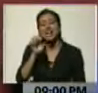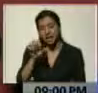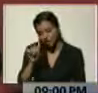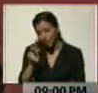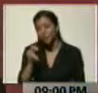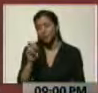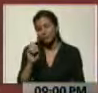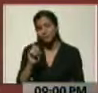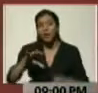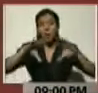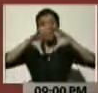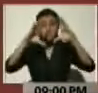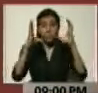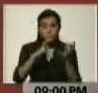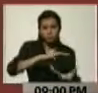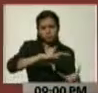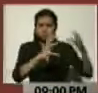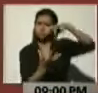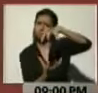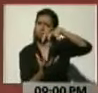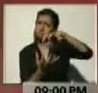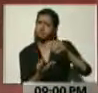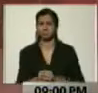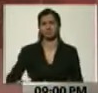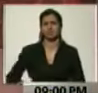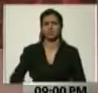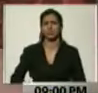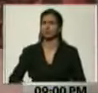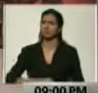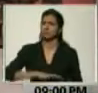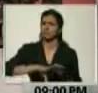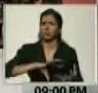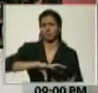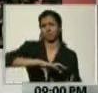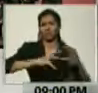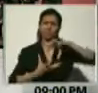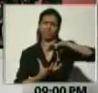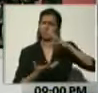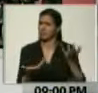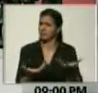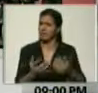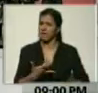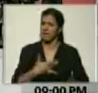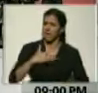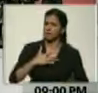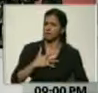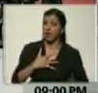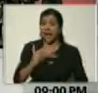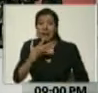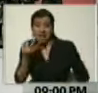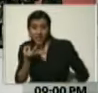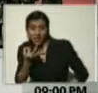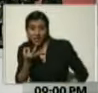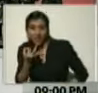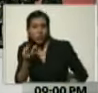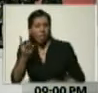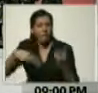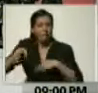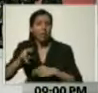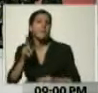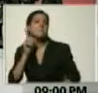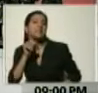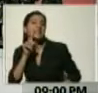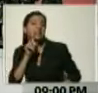El mundo al revés, lo decíamos, ¿ves? Lo decíamos. Las verdades las transforman en mentiras,